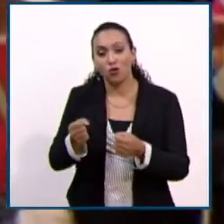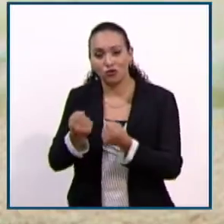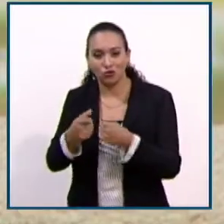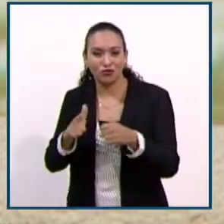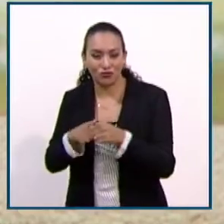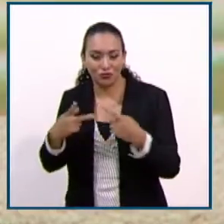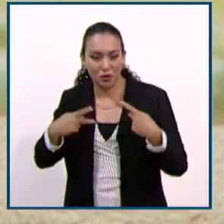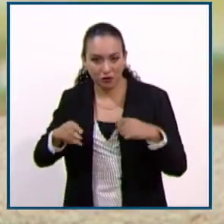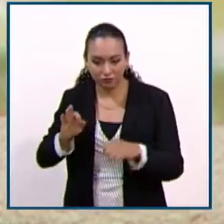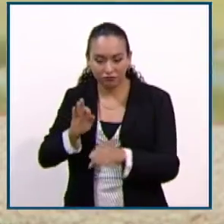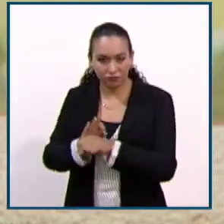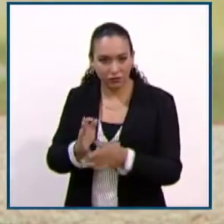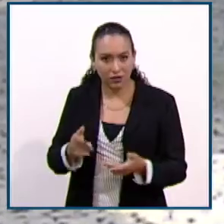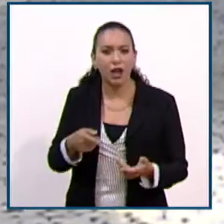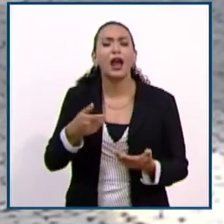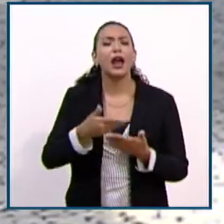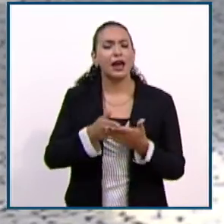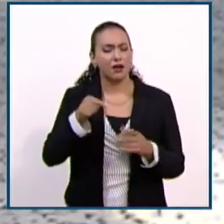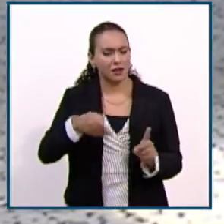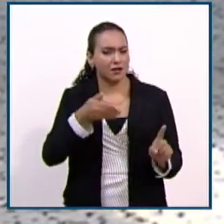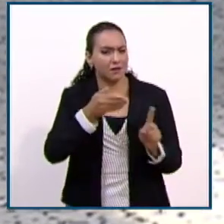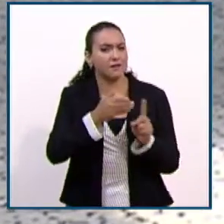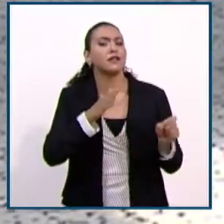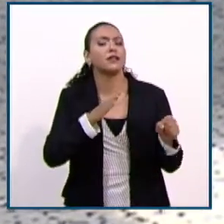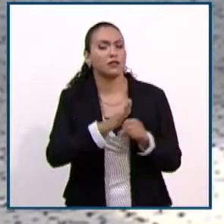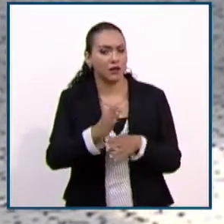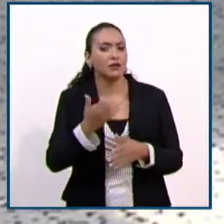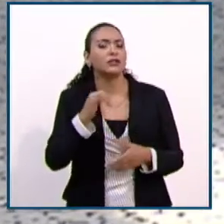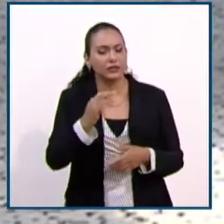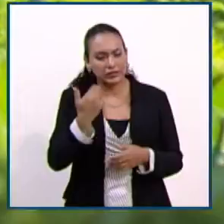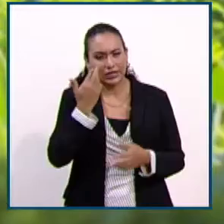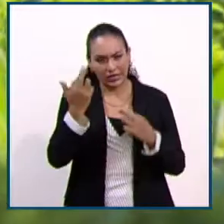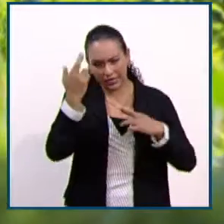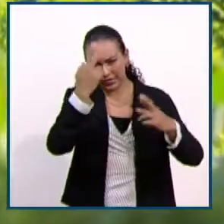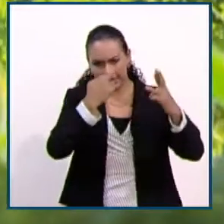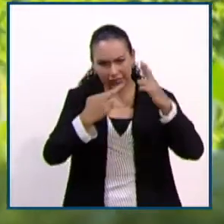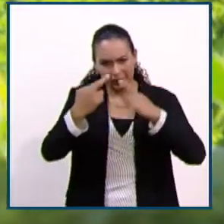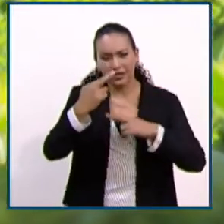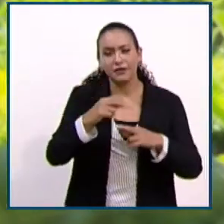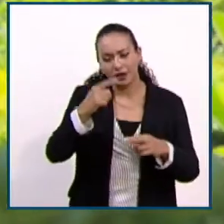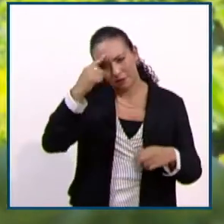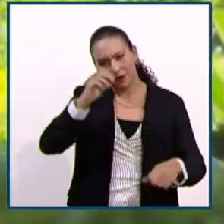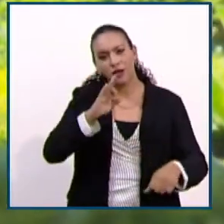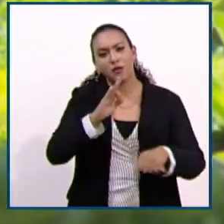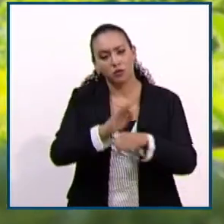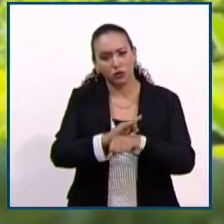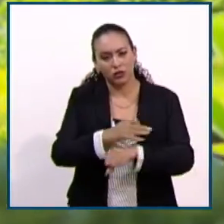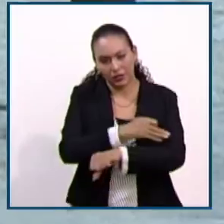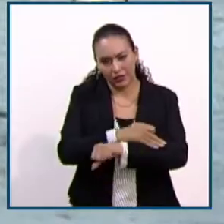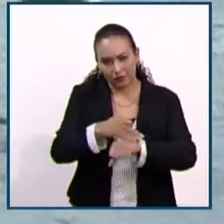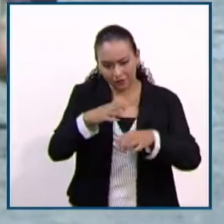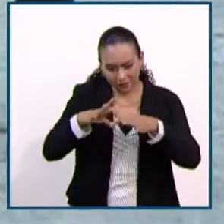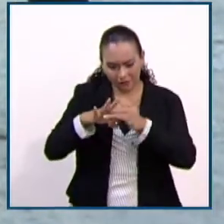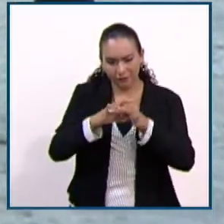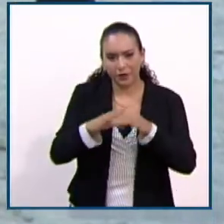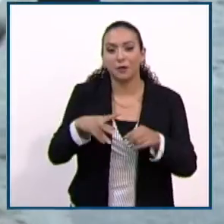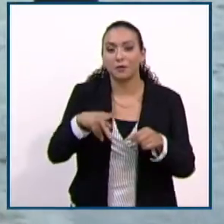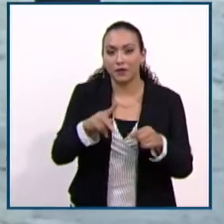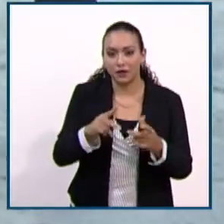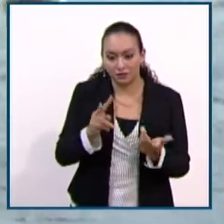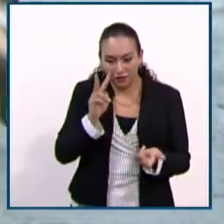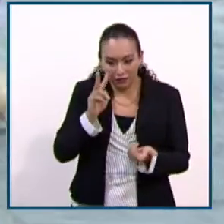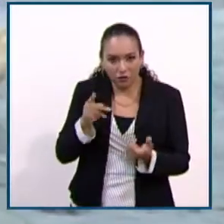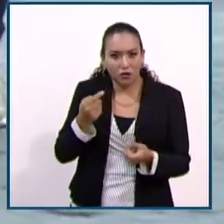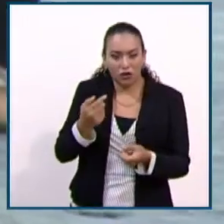disposición impugnada perseguía un fin constitucionalmente legítimo relacionado con la protección de la unidad familiar, no resultaba idónea